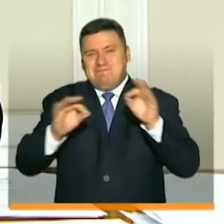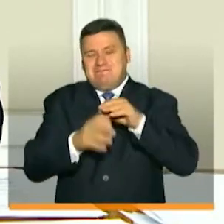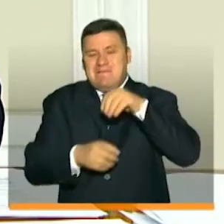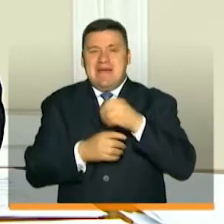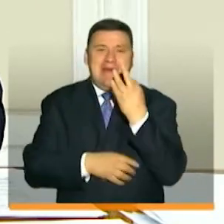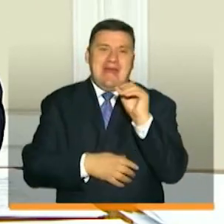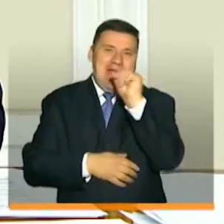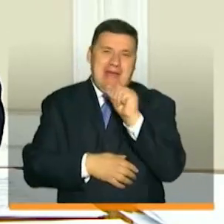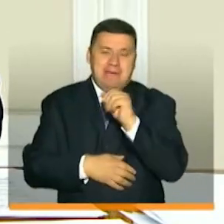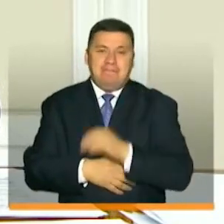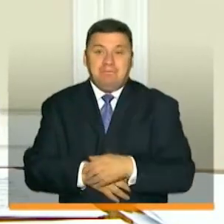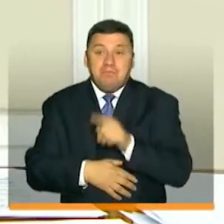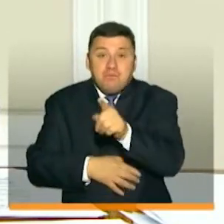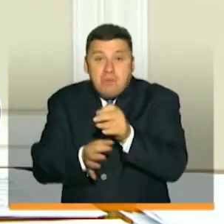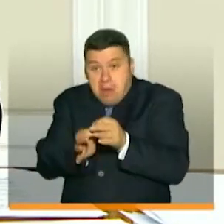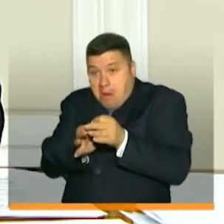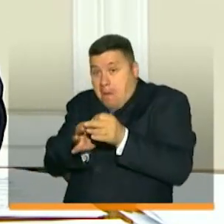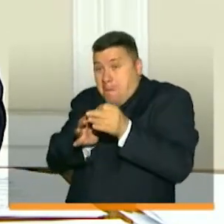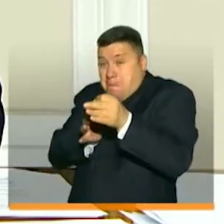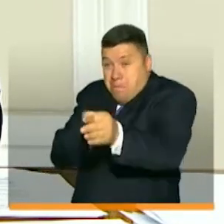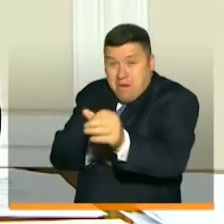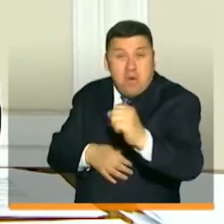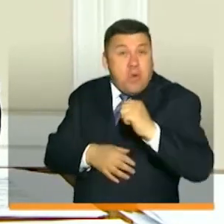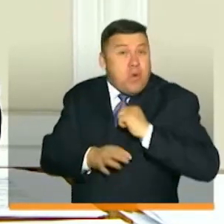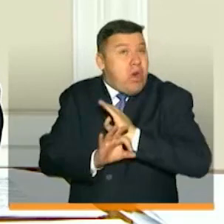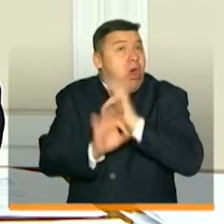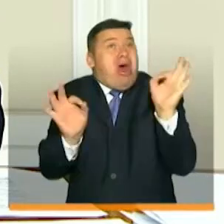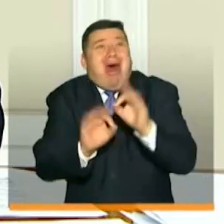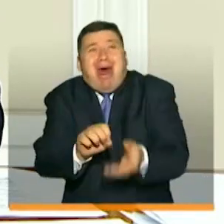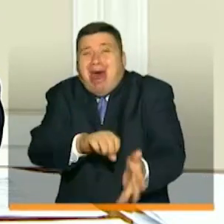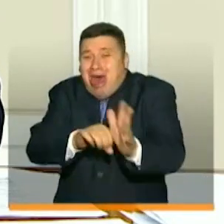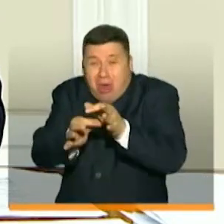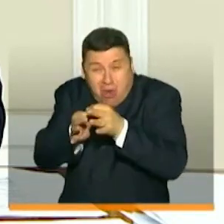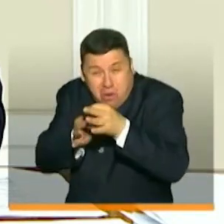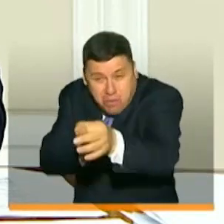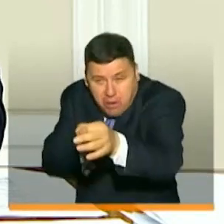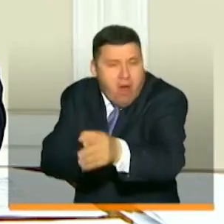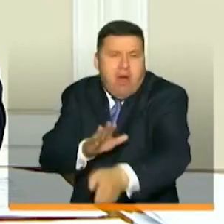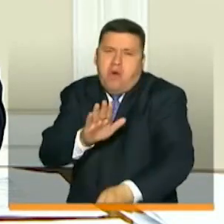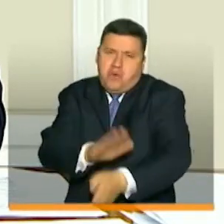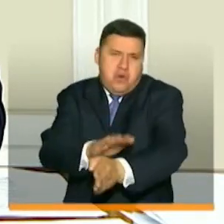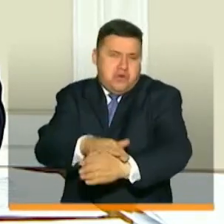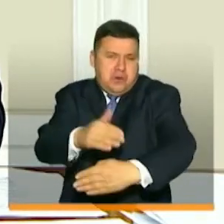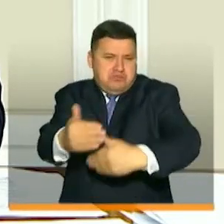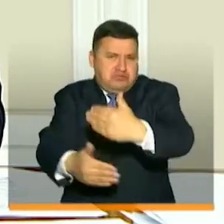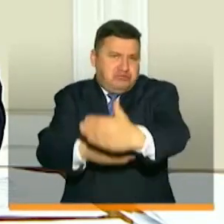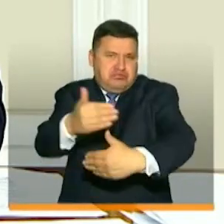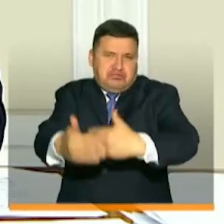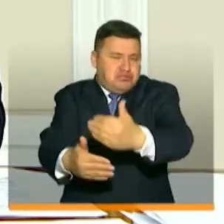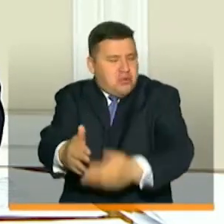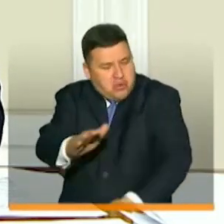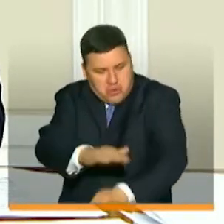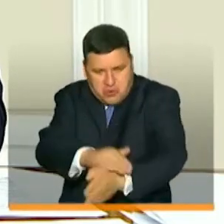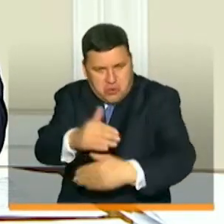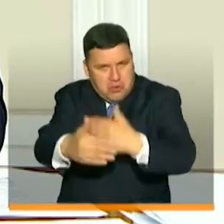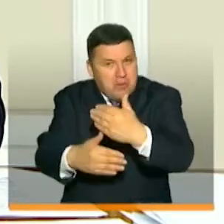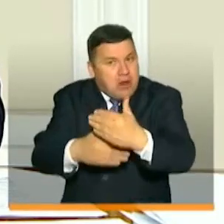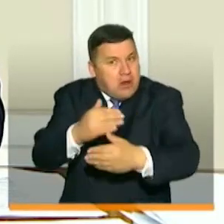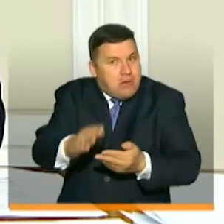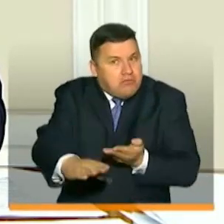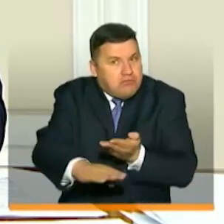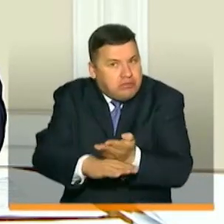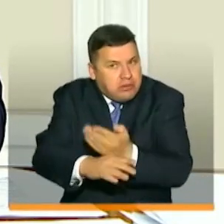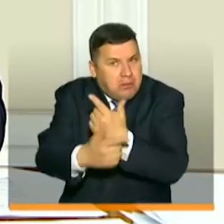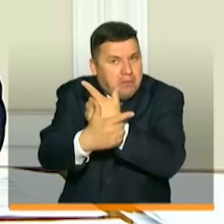características. En los municipios que no tienen afectación de COVID, seguimos avanzando en un proceso gradual